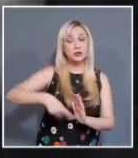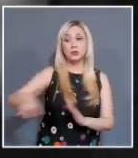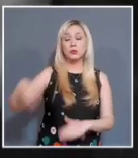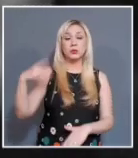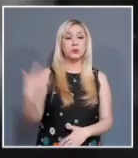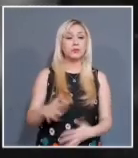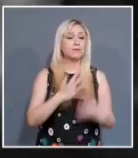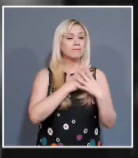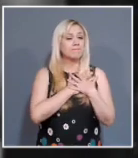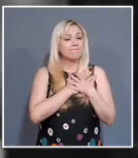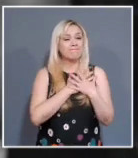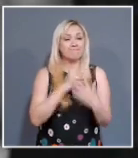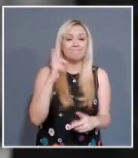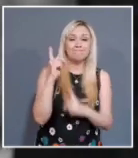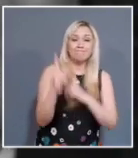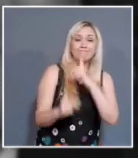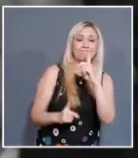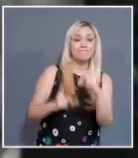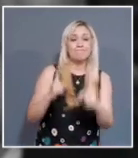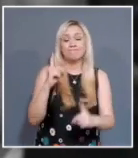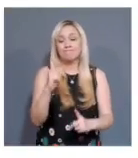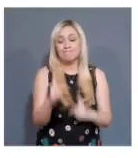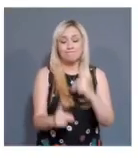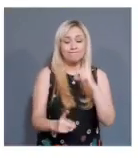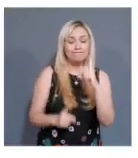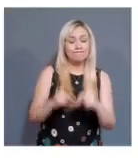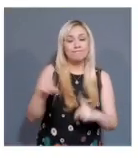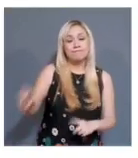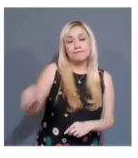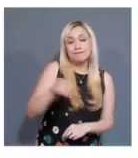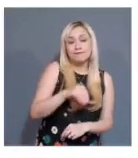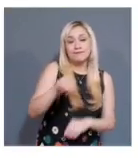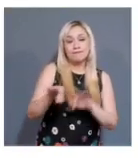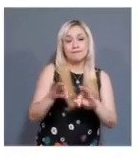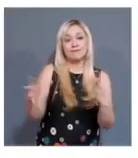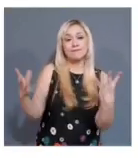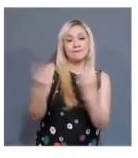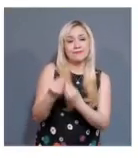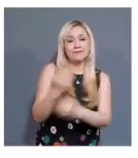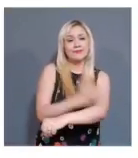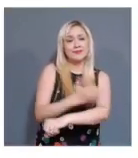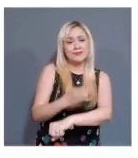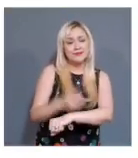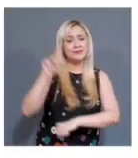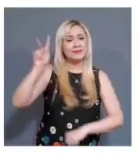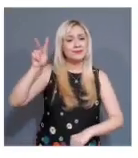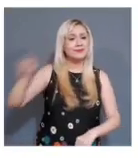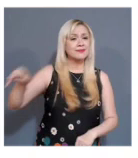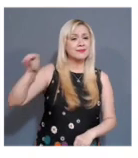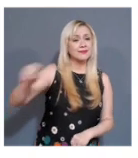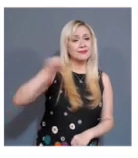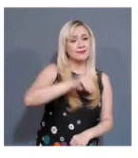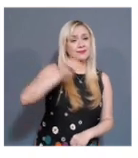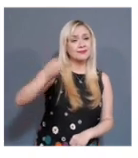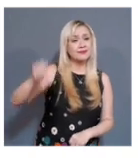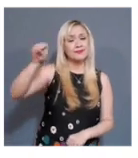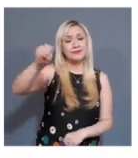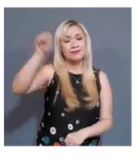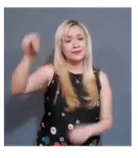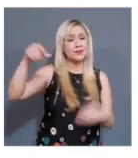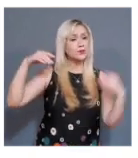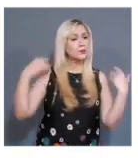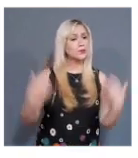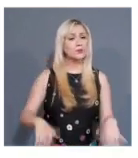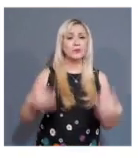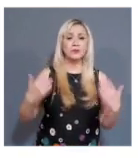deporte. En su larga carrera colaboró en diversos medios de comunicación. Ocupó varias posiciones en el canal del